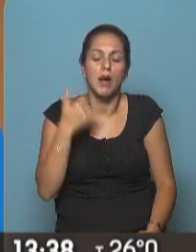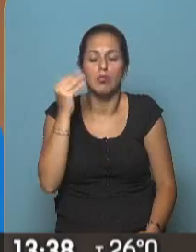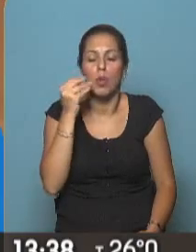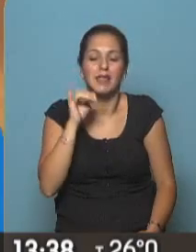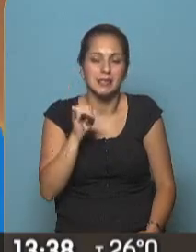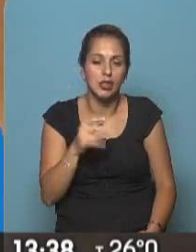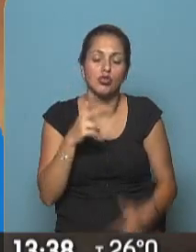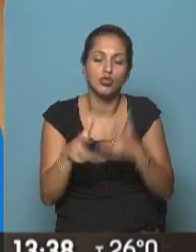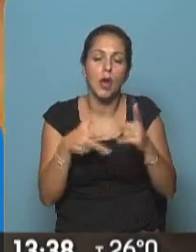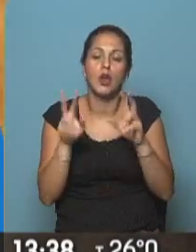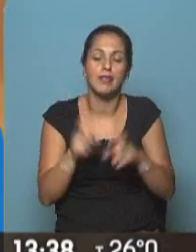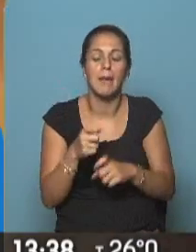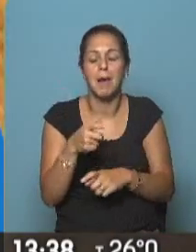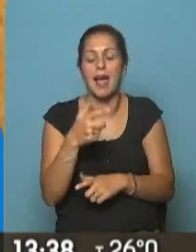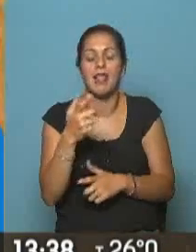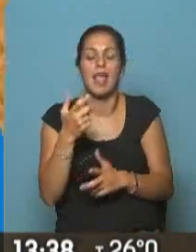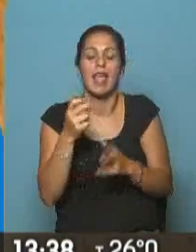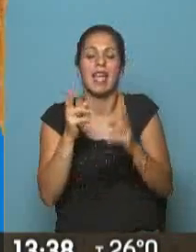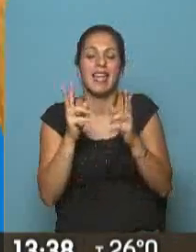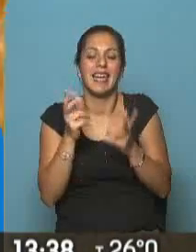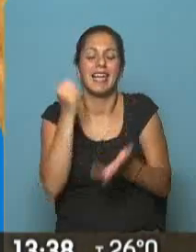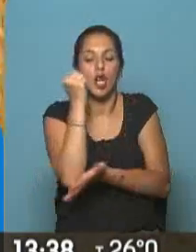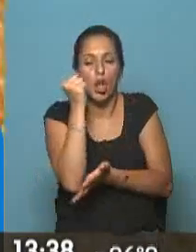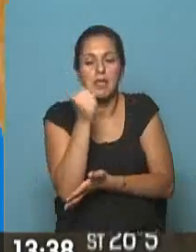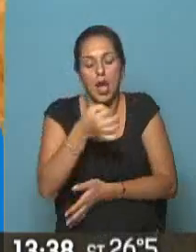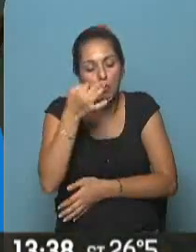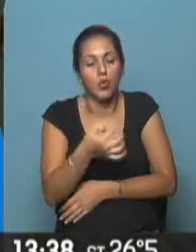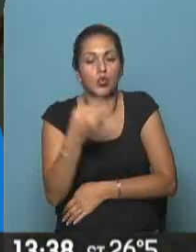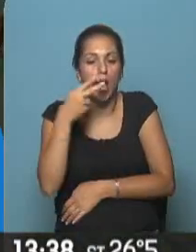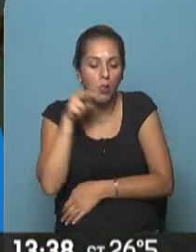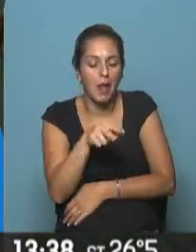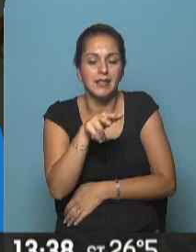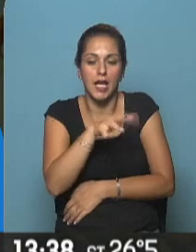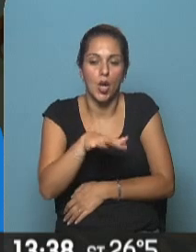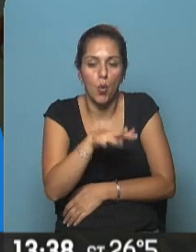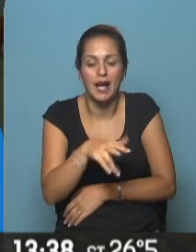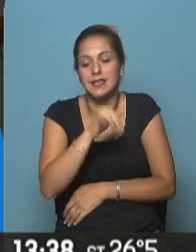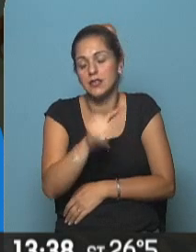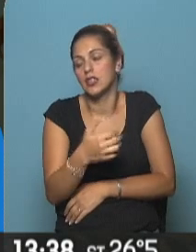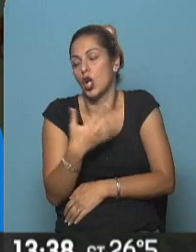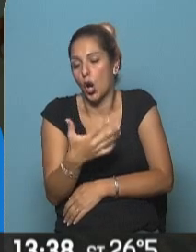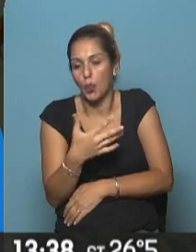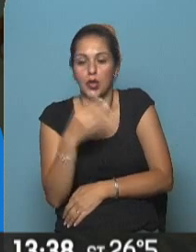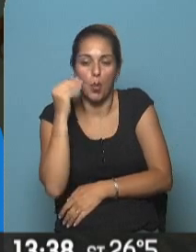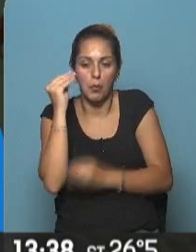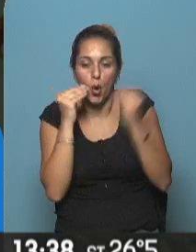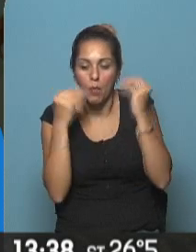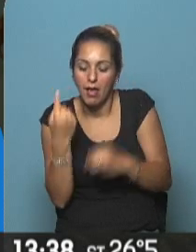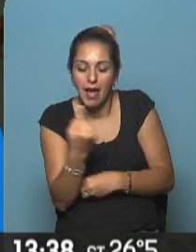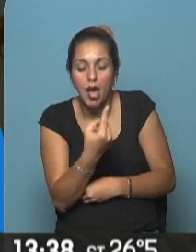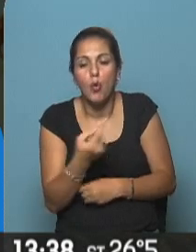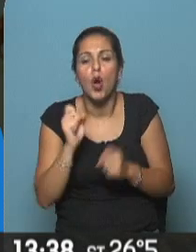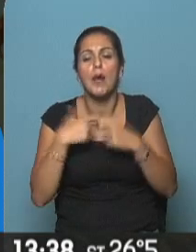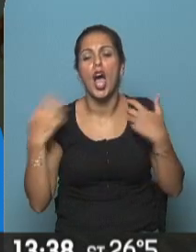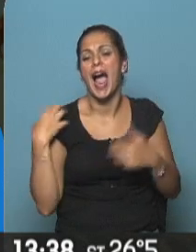nivel macroeconómico, si uno lo mira puntualmente en el sector y quienes están involucrados, obviamente me imagino que deben estar muy preocupados. Pero a nivel macroeconómico